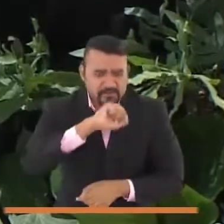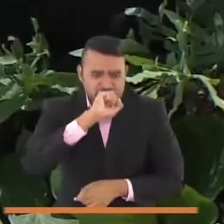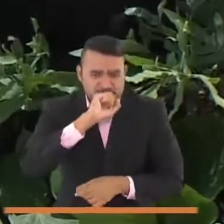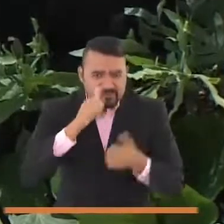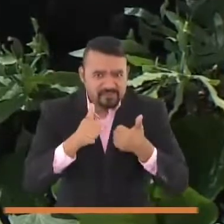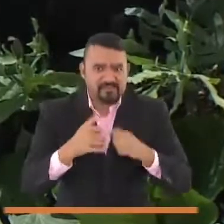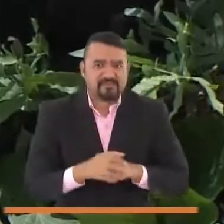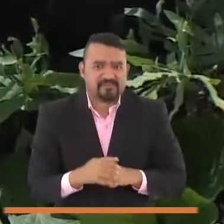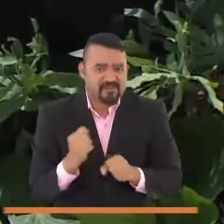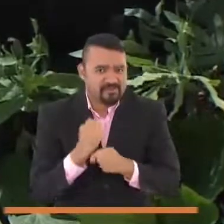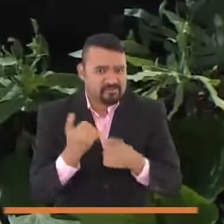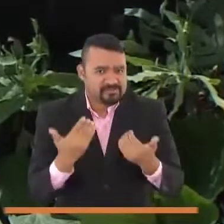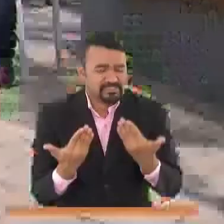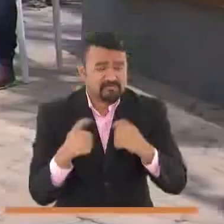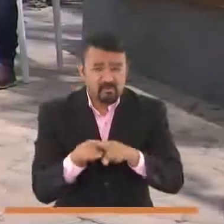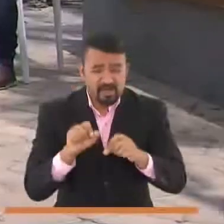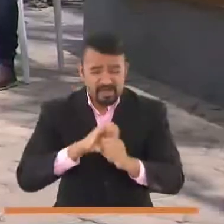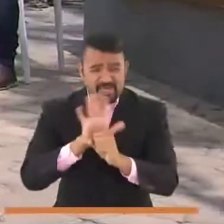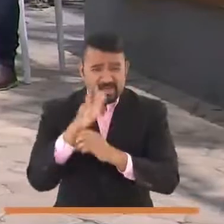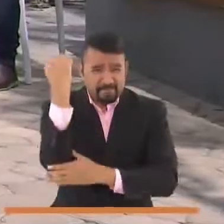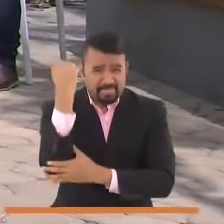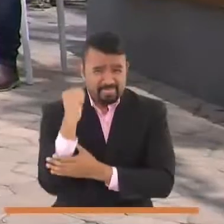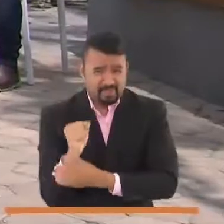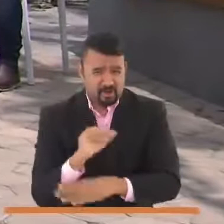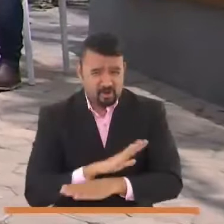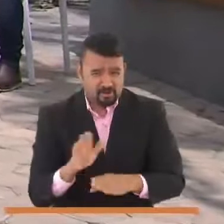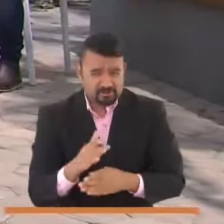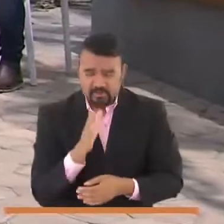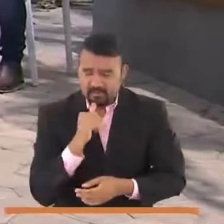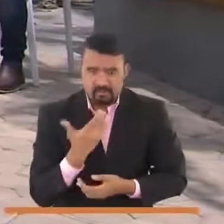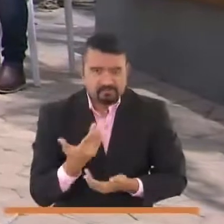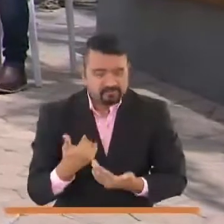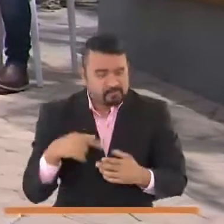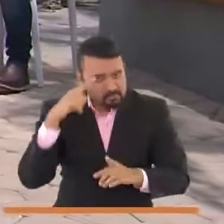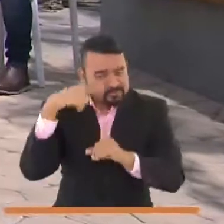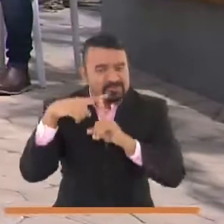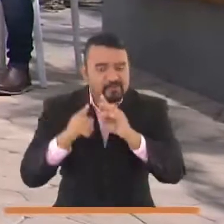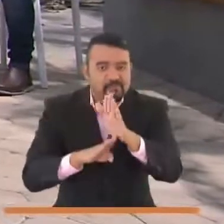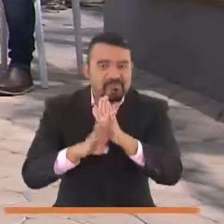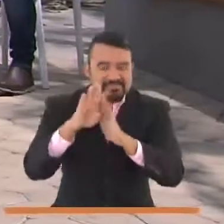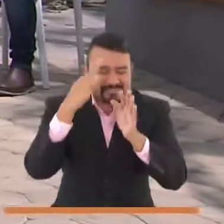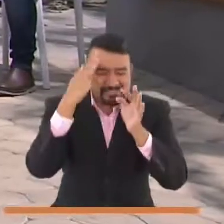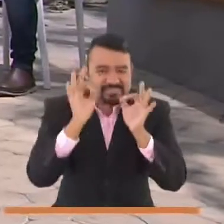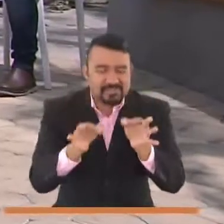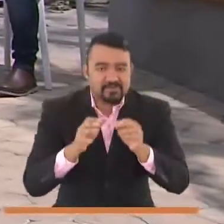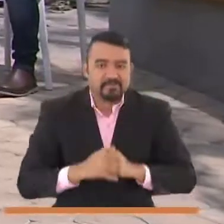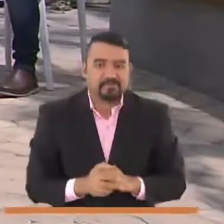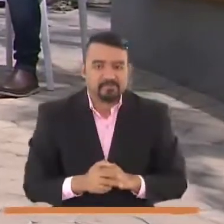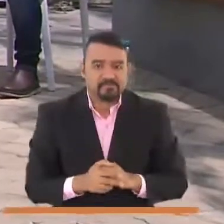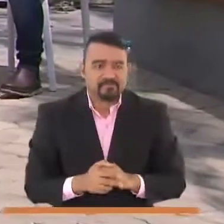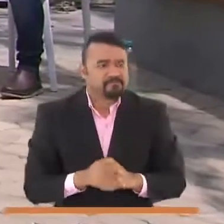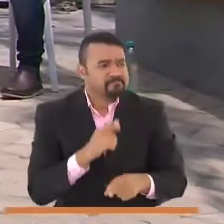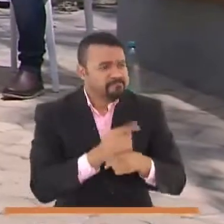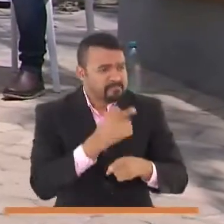nos va a acabar. Alcalde, mire, tenemos obras, tenemos alumbrado, y es el primer municipio que los va